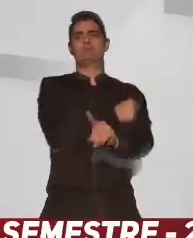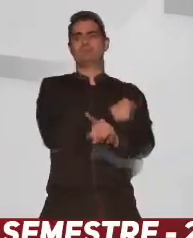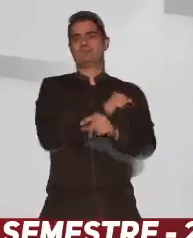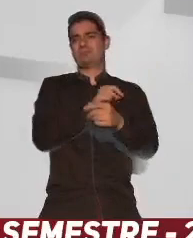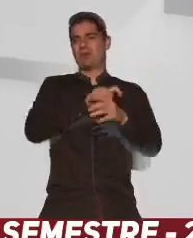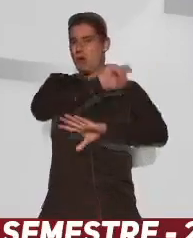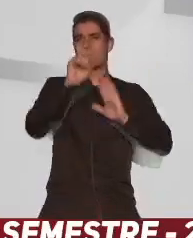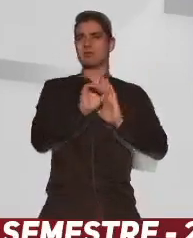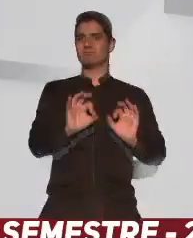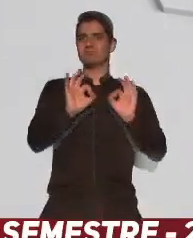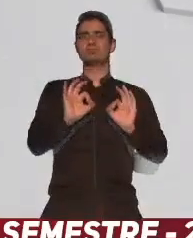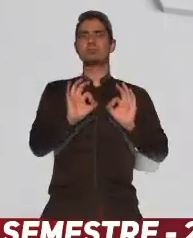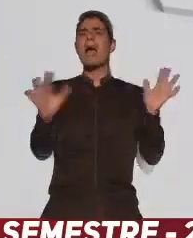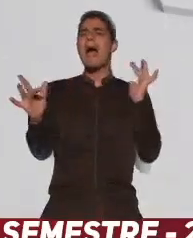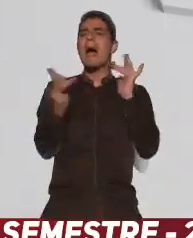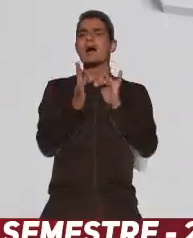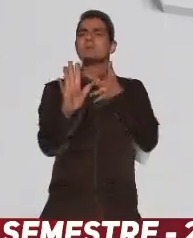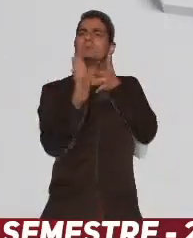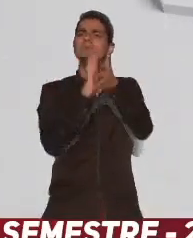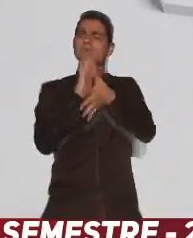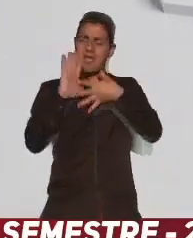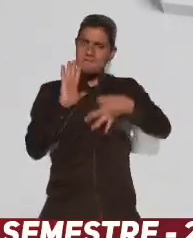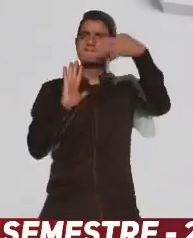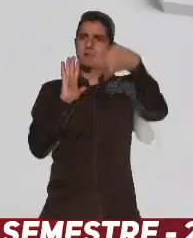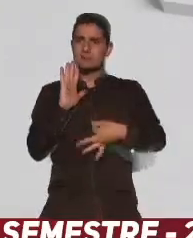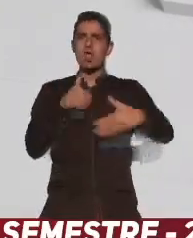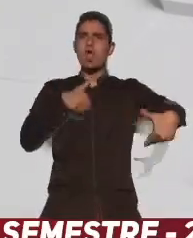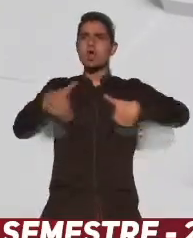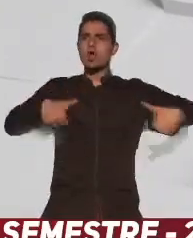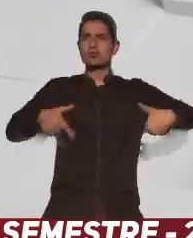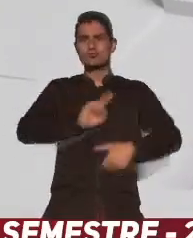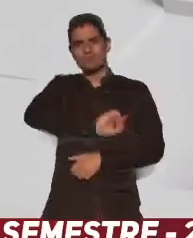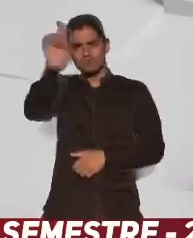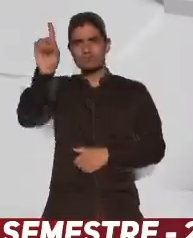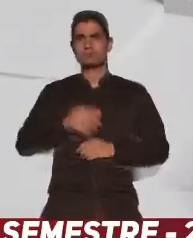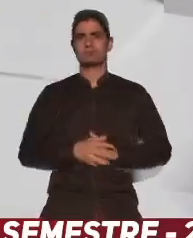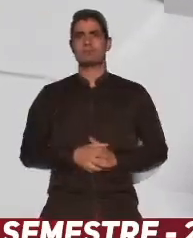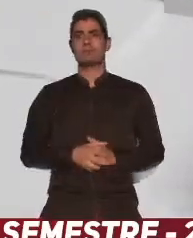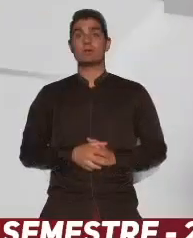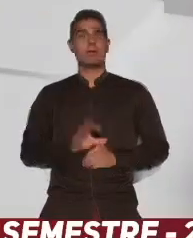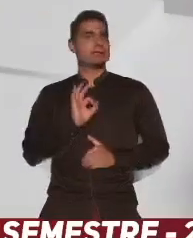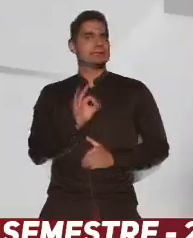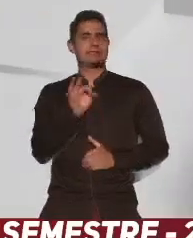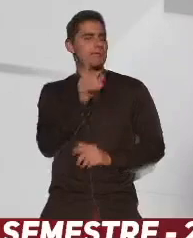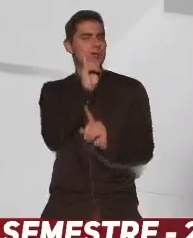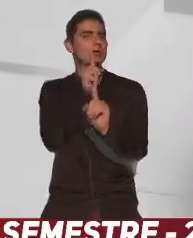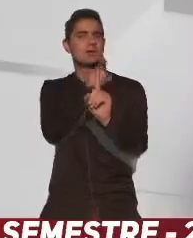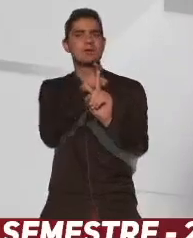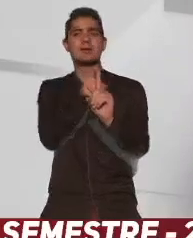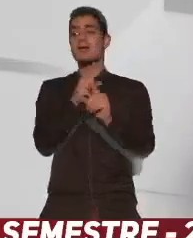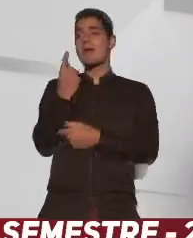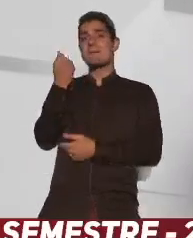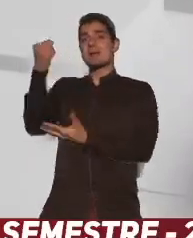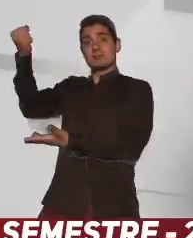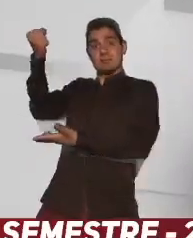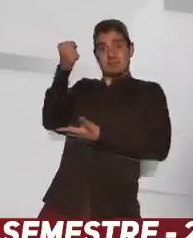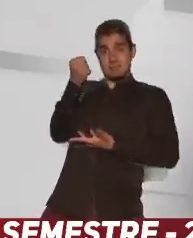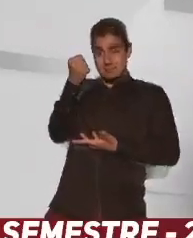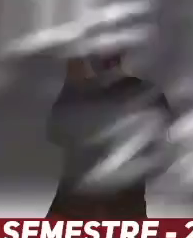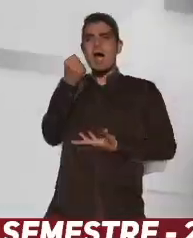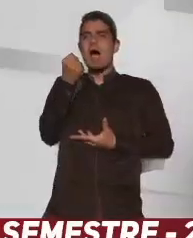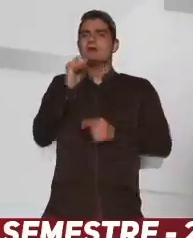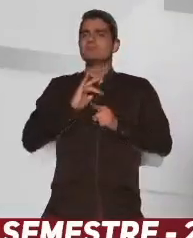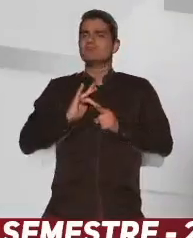transparencia y lucha contra la corrupción, buscando siempre la optimización de los recursos de la fuerza.